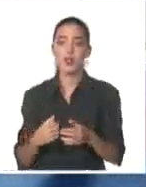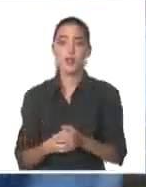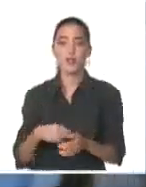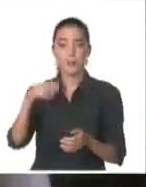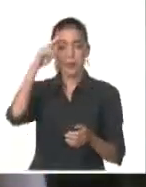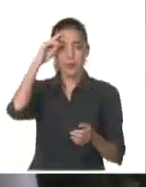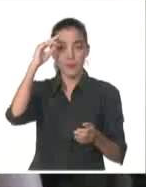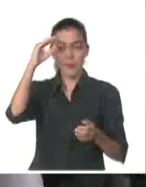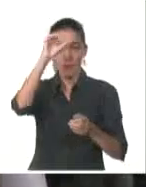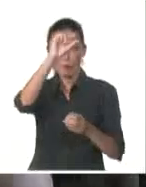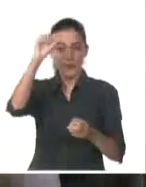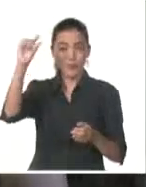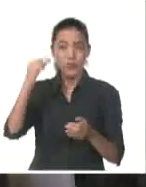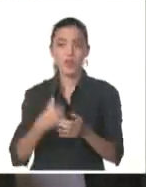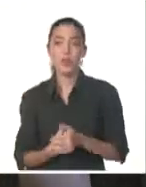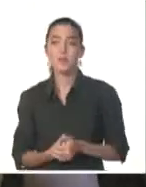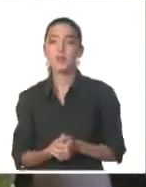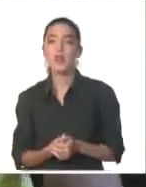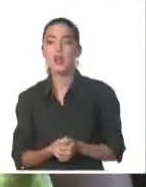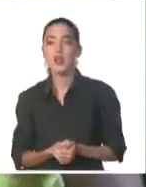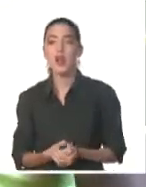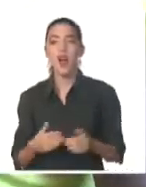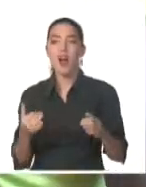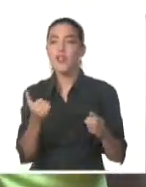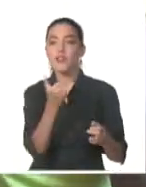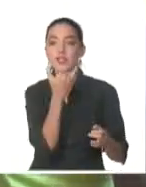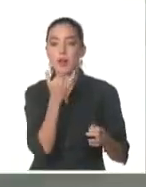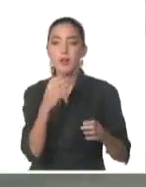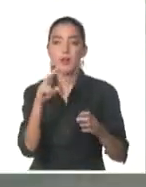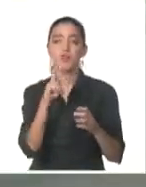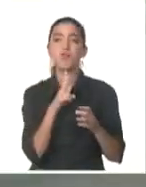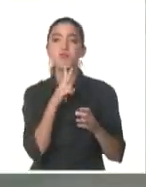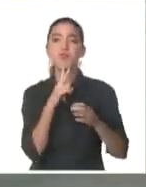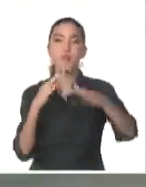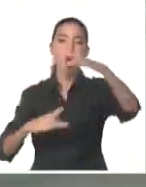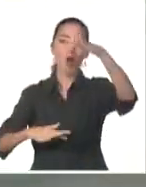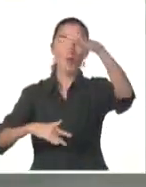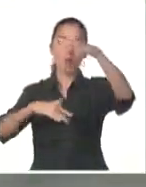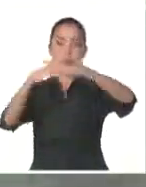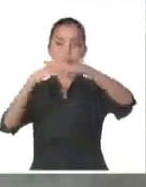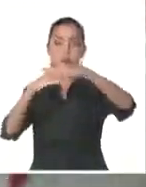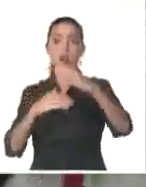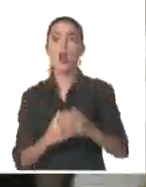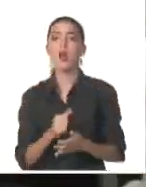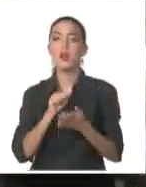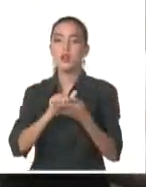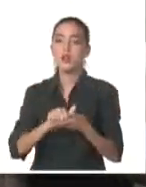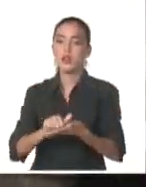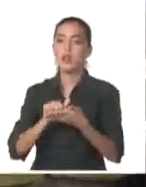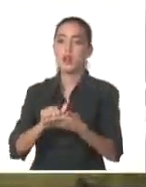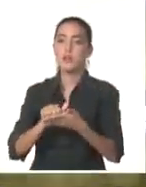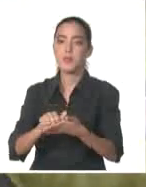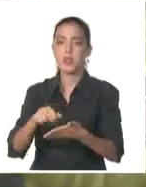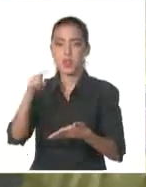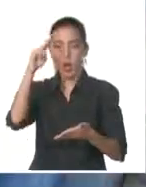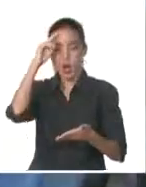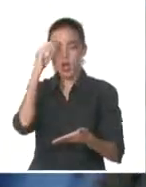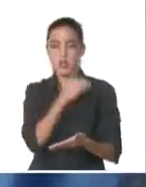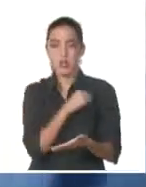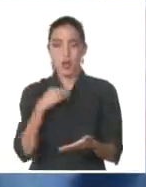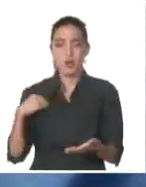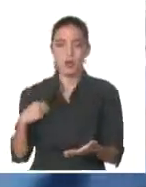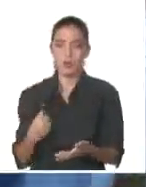hospitalización afectadas por las inundaciones, a la vez que se garantiza el servicio de salud con el apoyo de brigadas médicas que llegan al